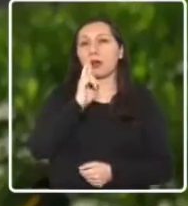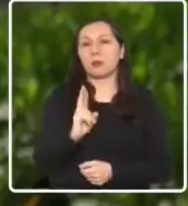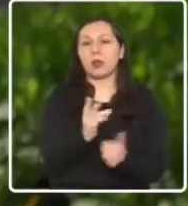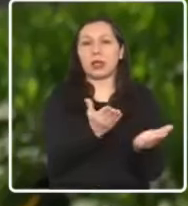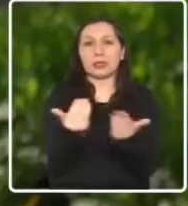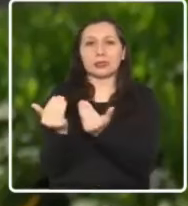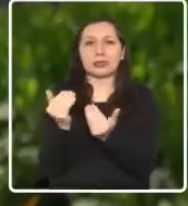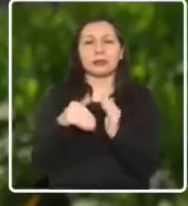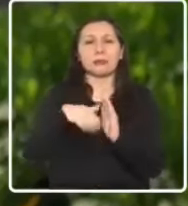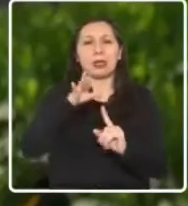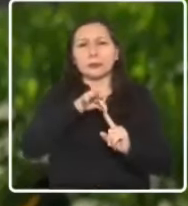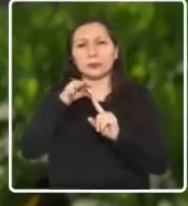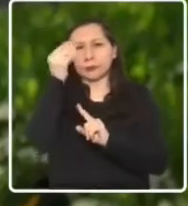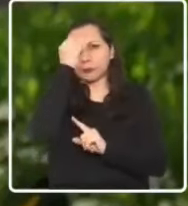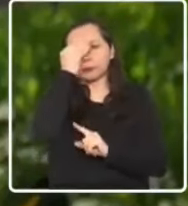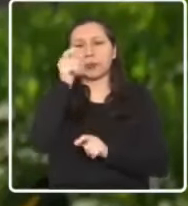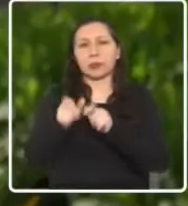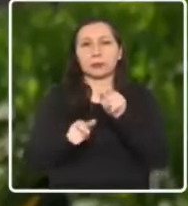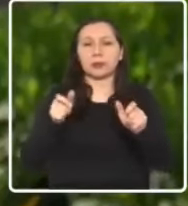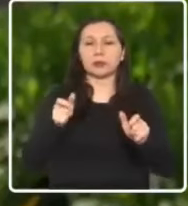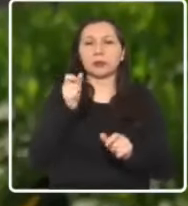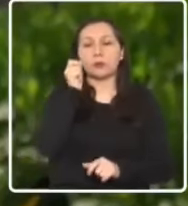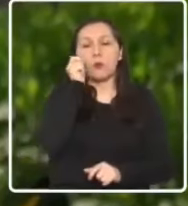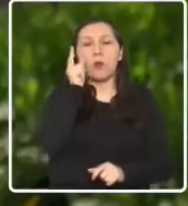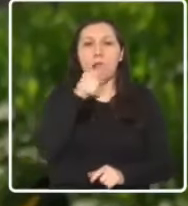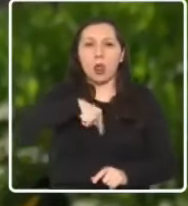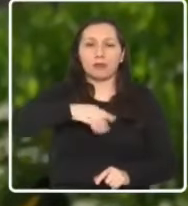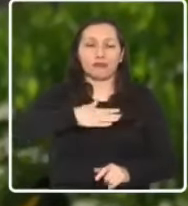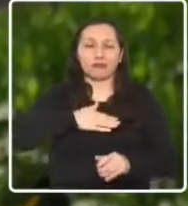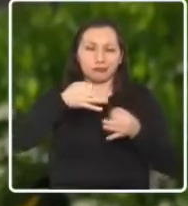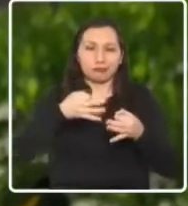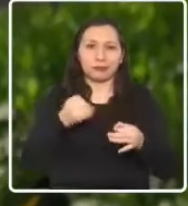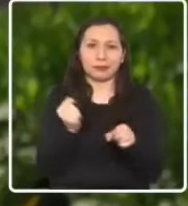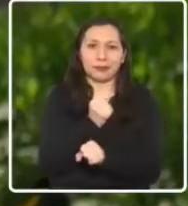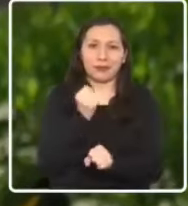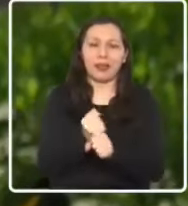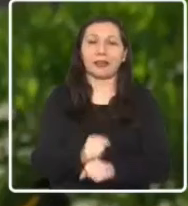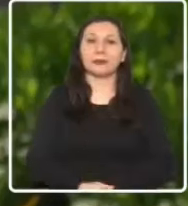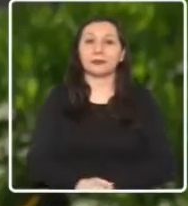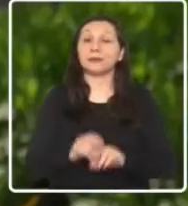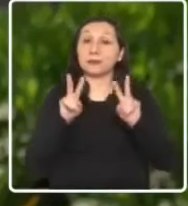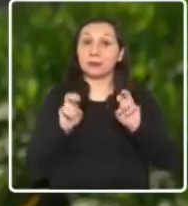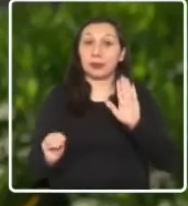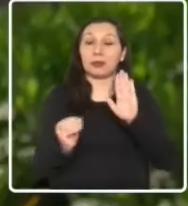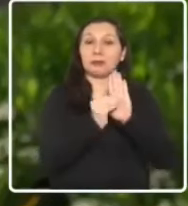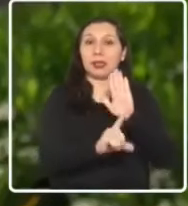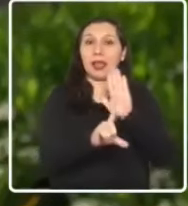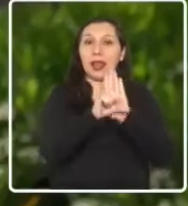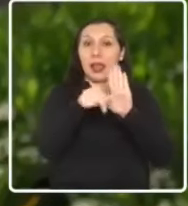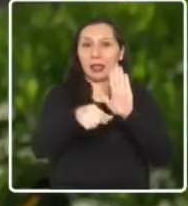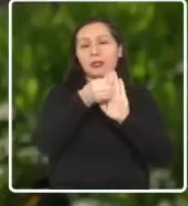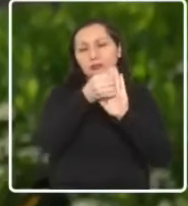las necesidades prioritarias de la población, que es en definitiva para lo cual trabajamos. En materia legislativa, de aquí